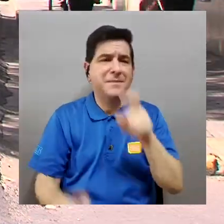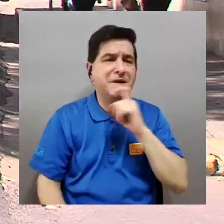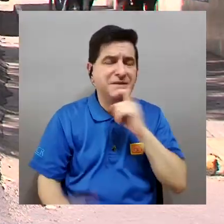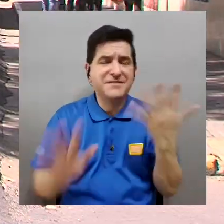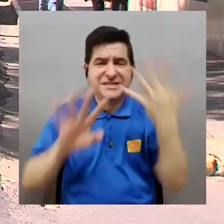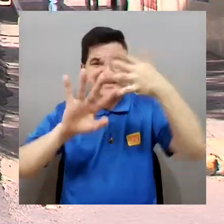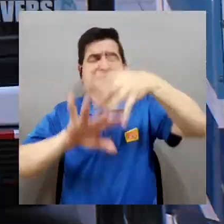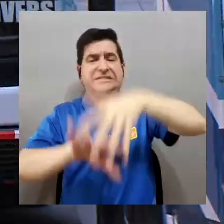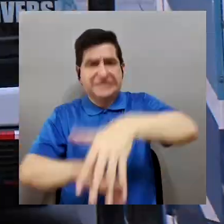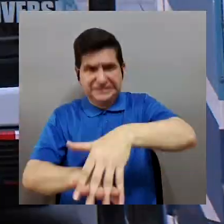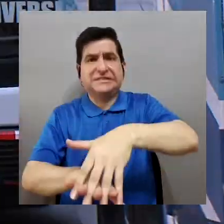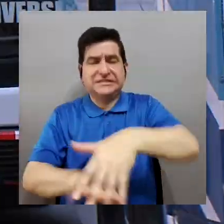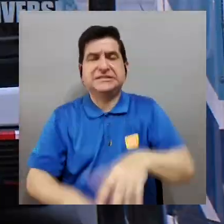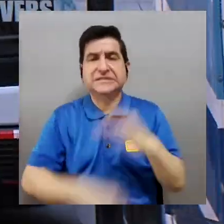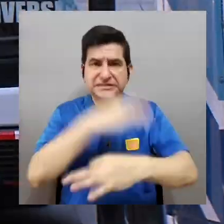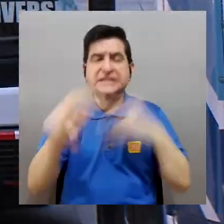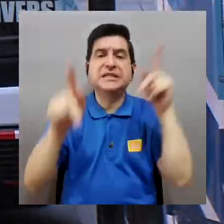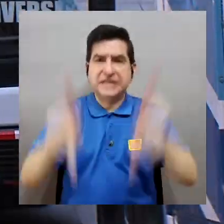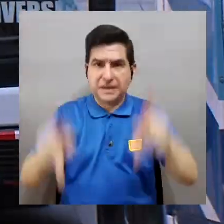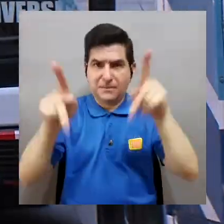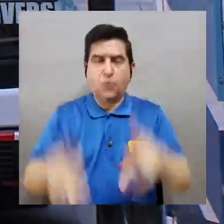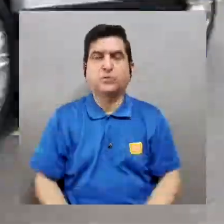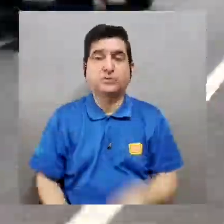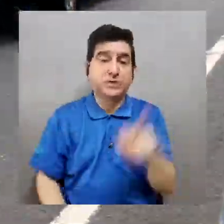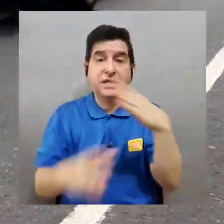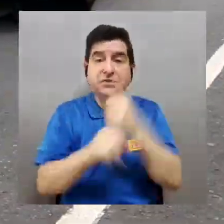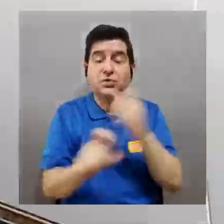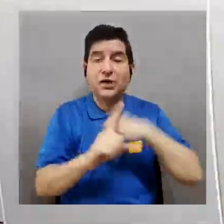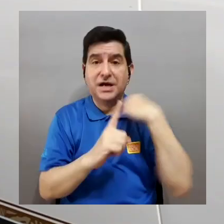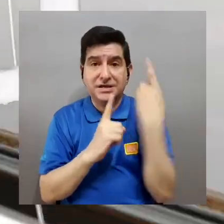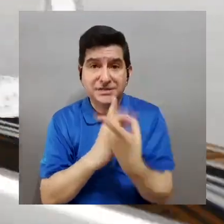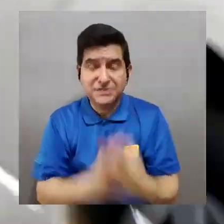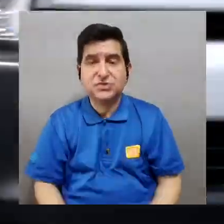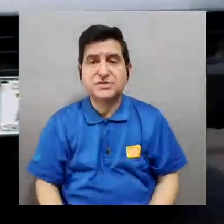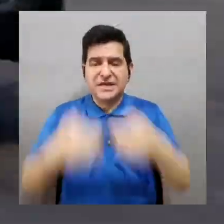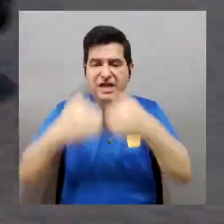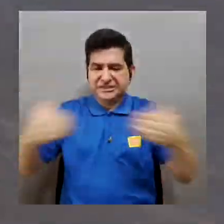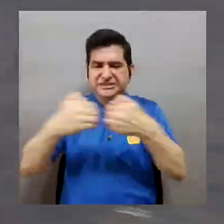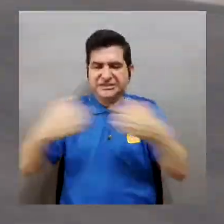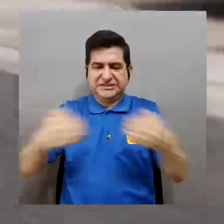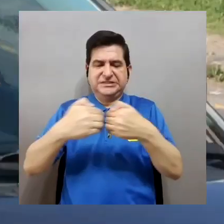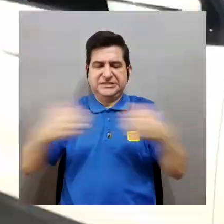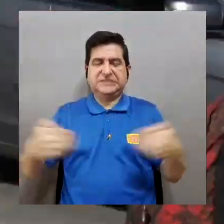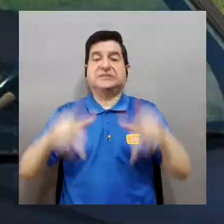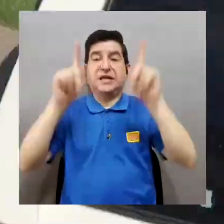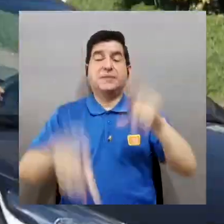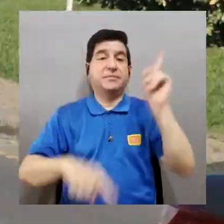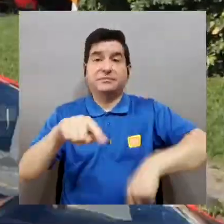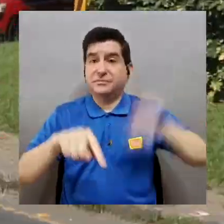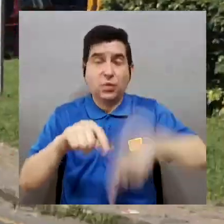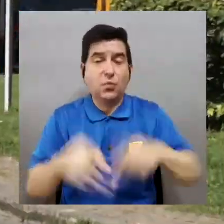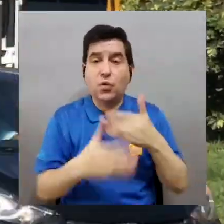esta integración, ¿verdad?, de los tipos de personas, y eso hace que la sociedad vaya segregándose un montón más y que la gente no